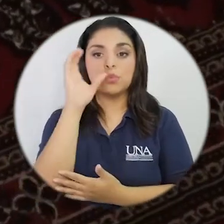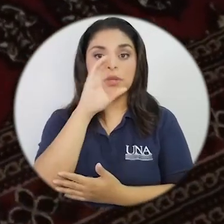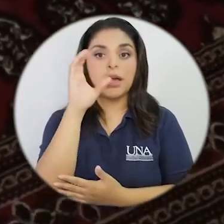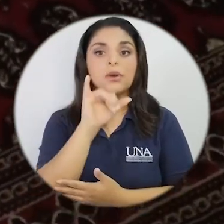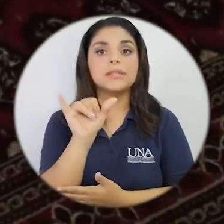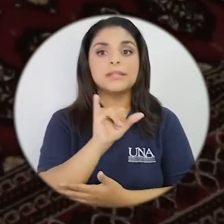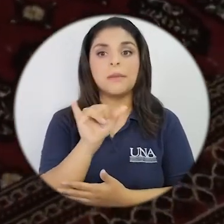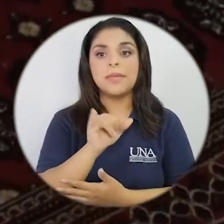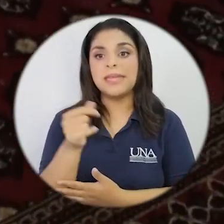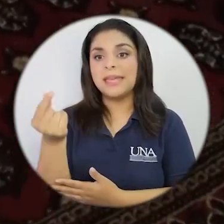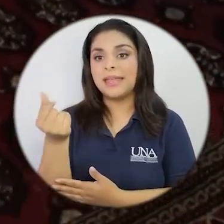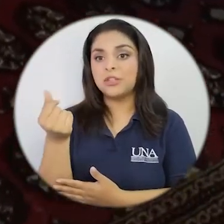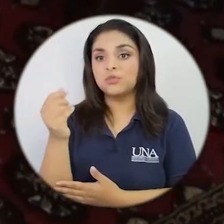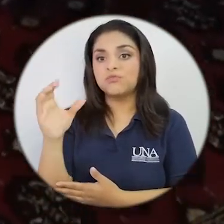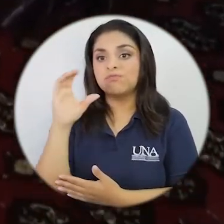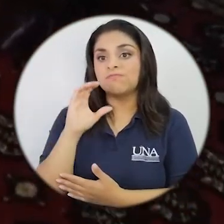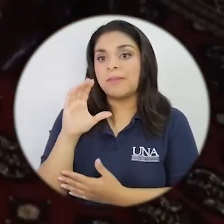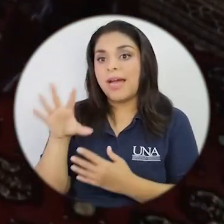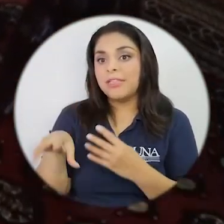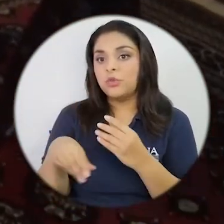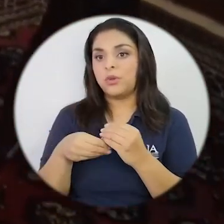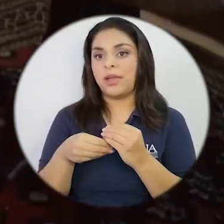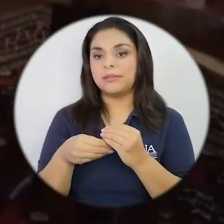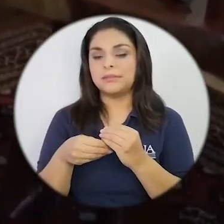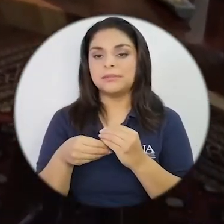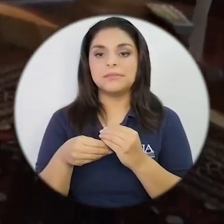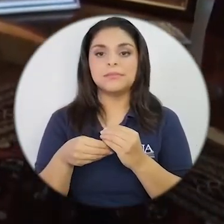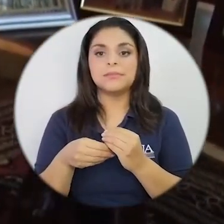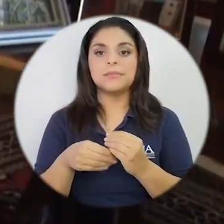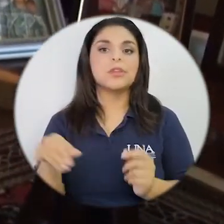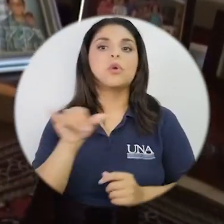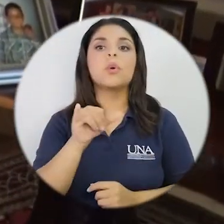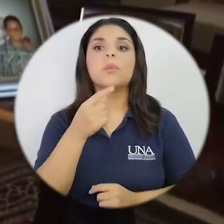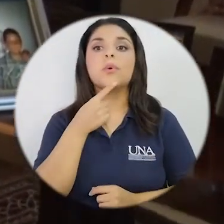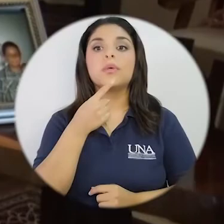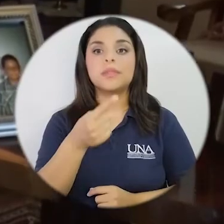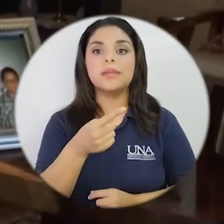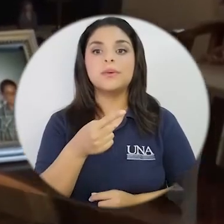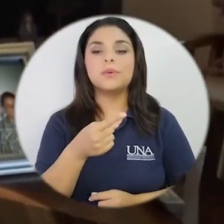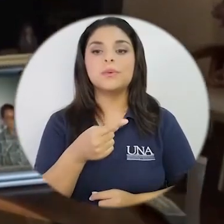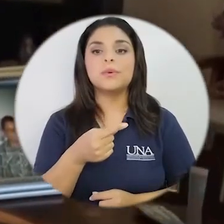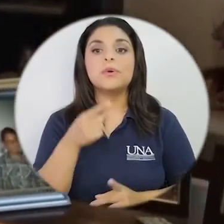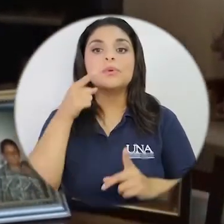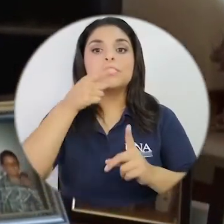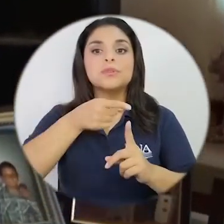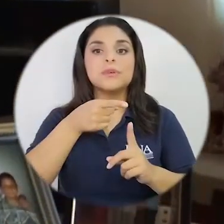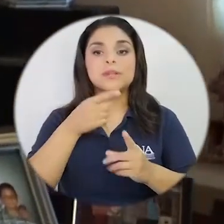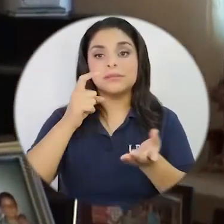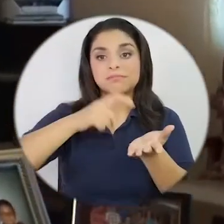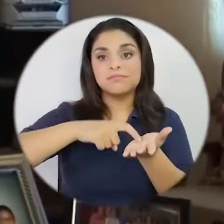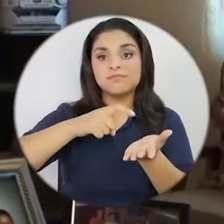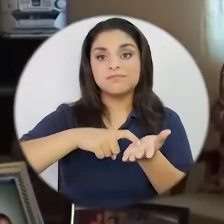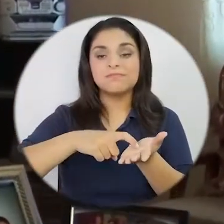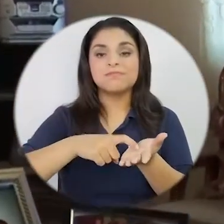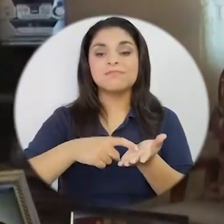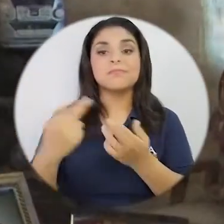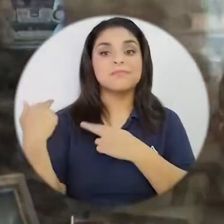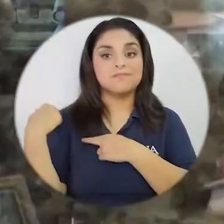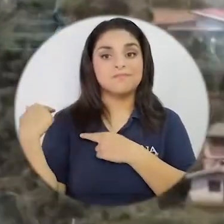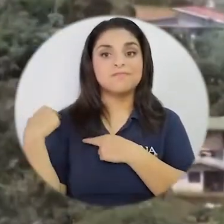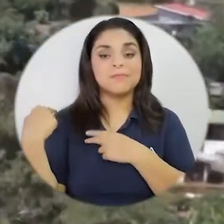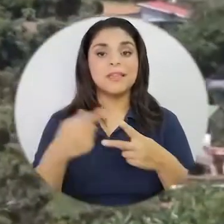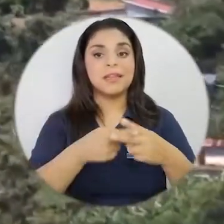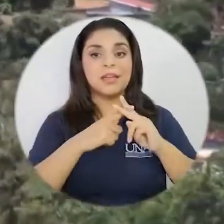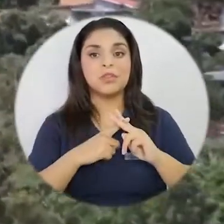buscando ingresos adicionales también como núcleo familiar. Parte de lo que les digo ahora en cuanto al crédito